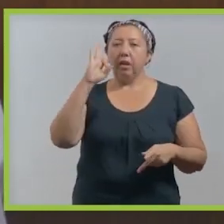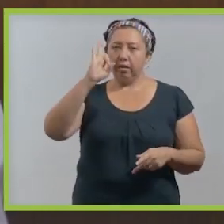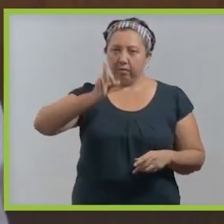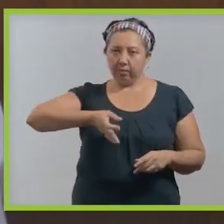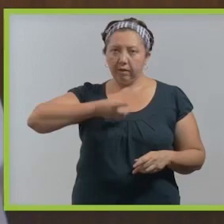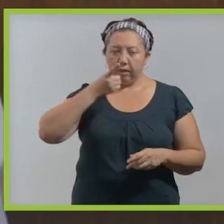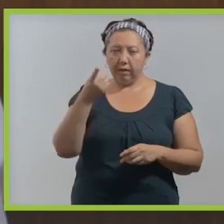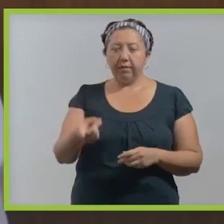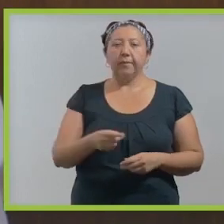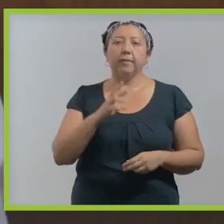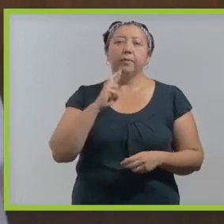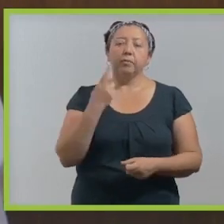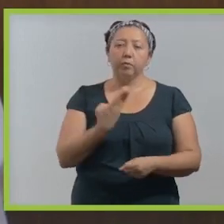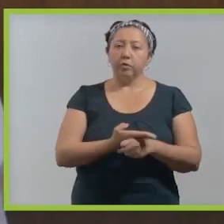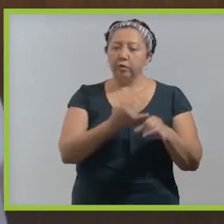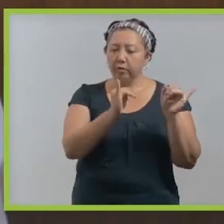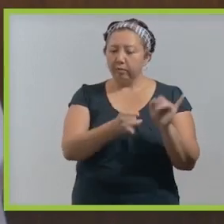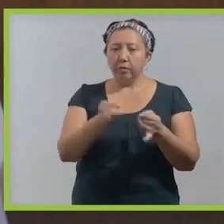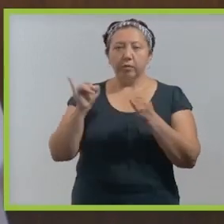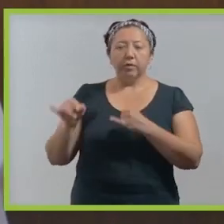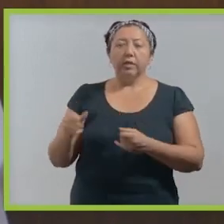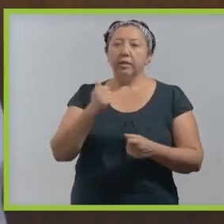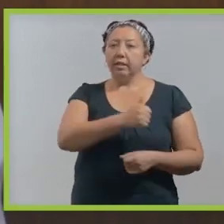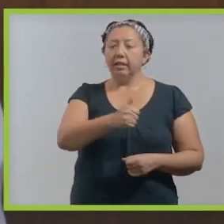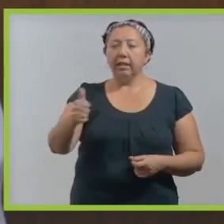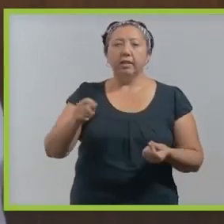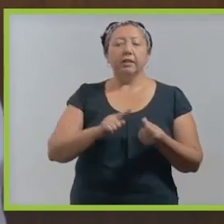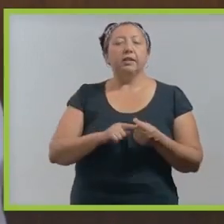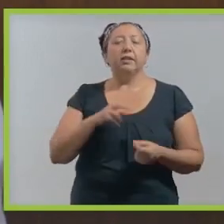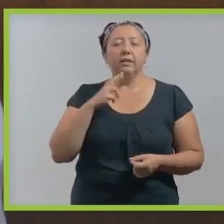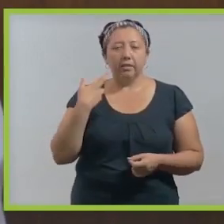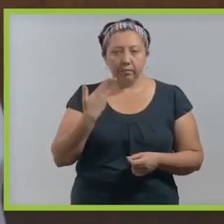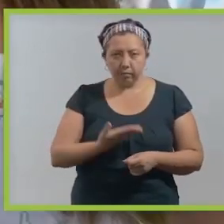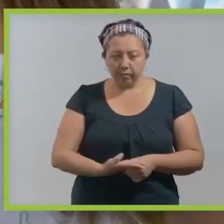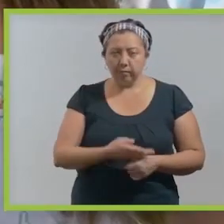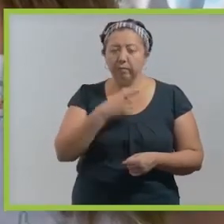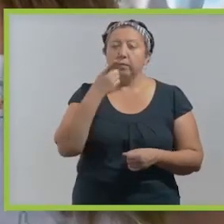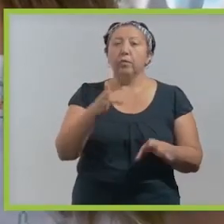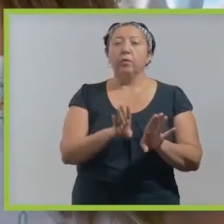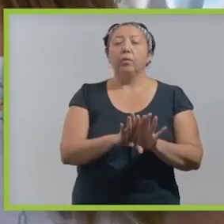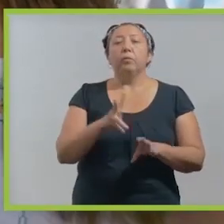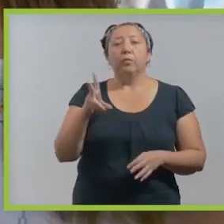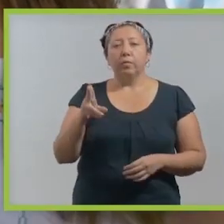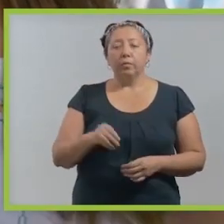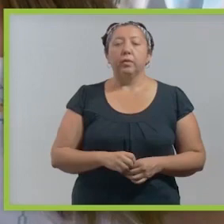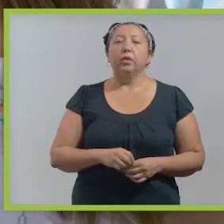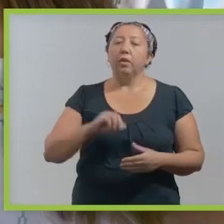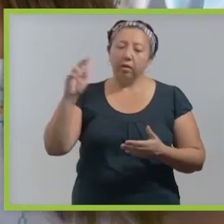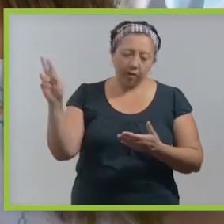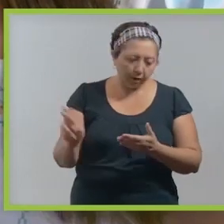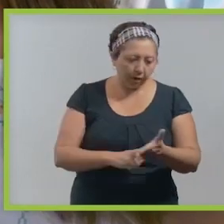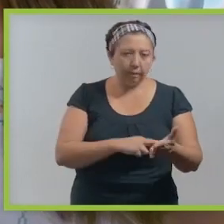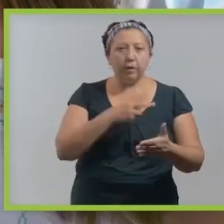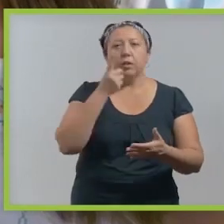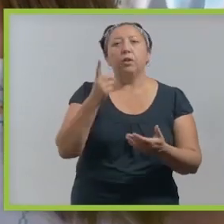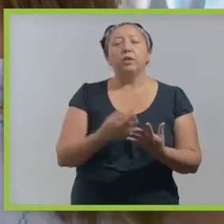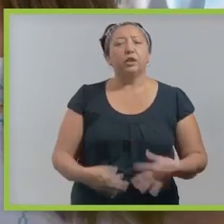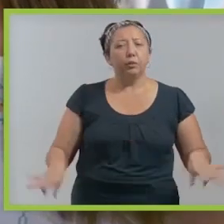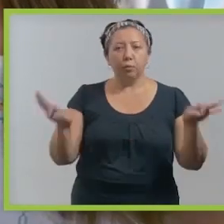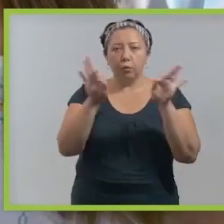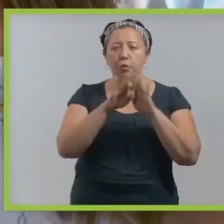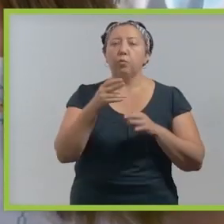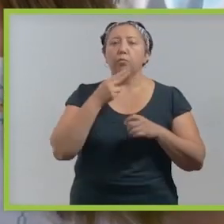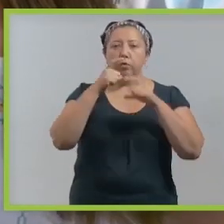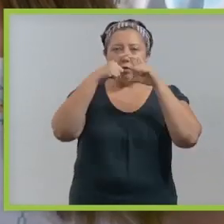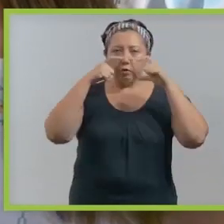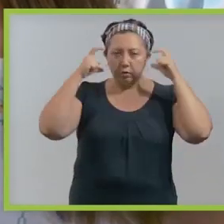su parte, el tema de la responsabilidad individual, que es que cada quien haga la parte que le corresponde, como es el tema, y lo vuelvo a repetir porque así de importante es